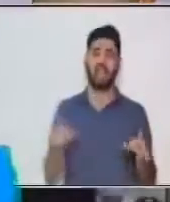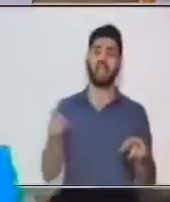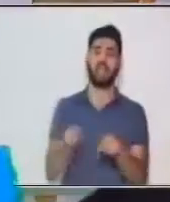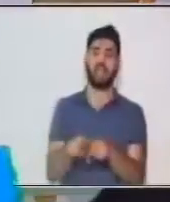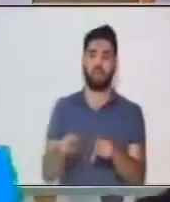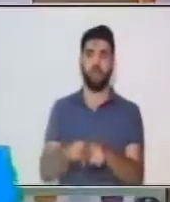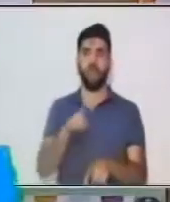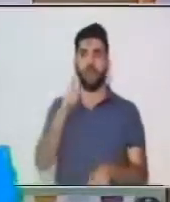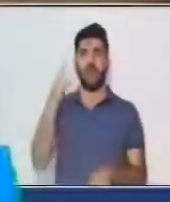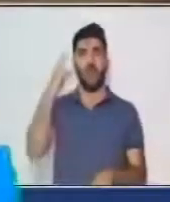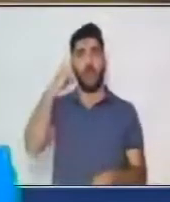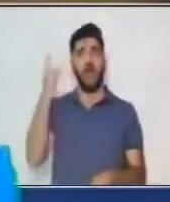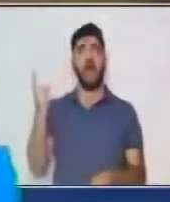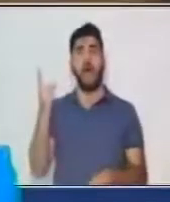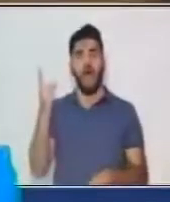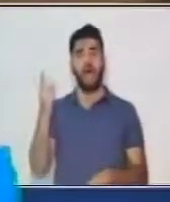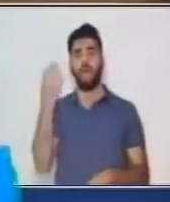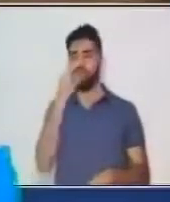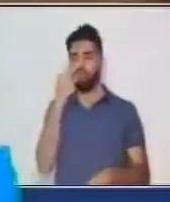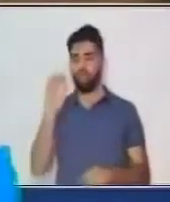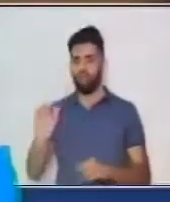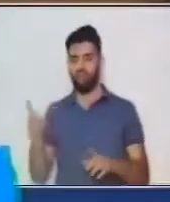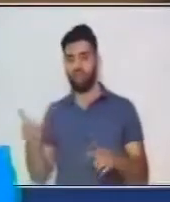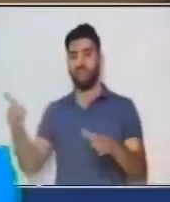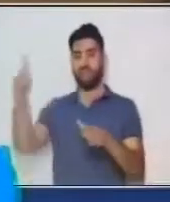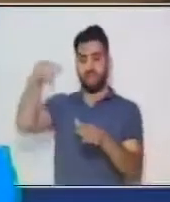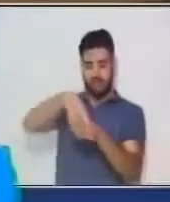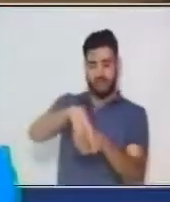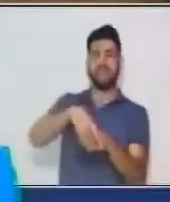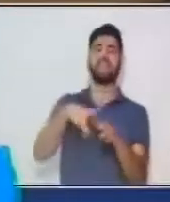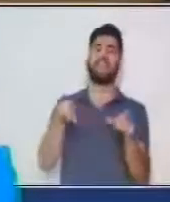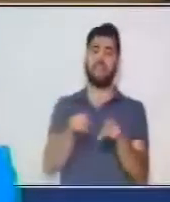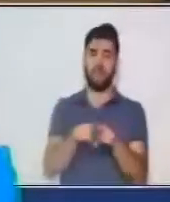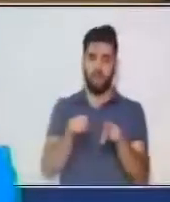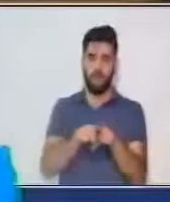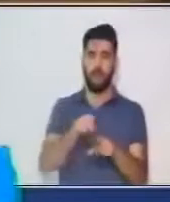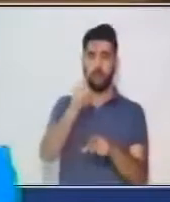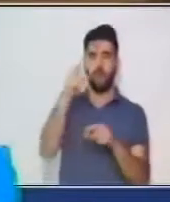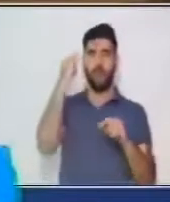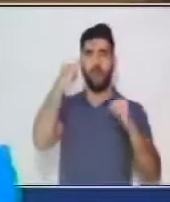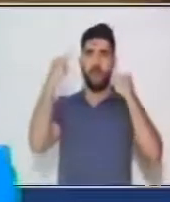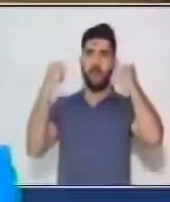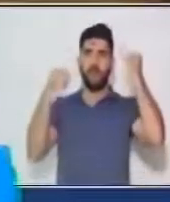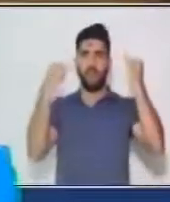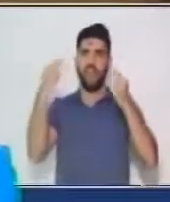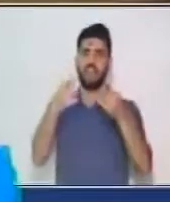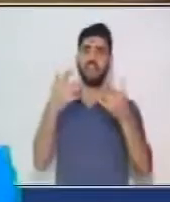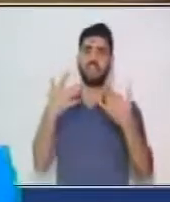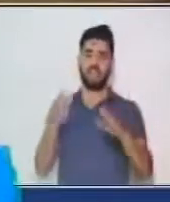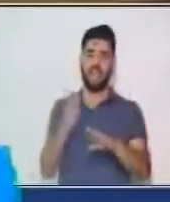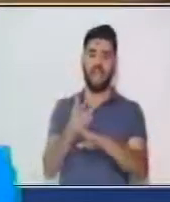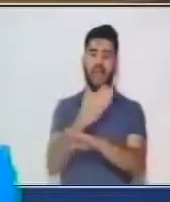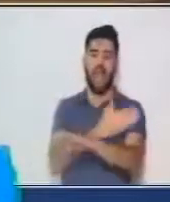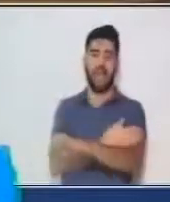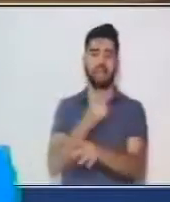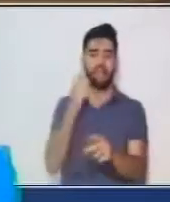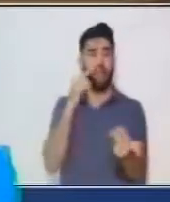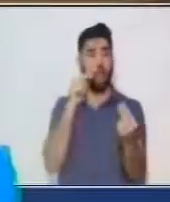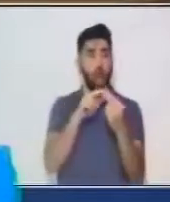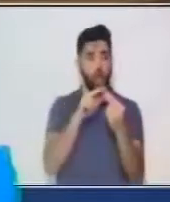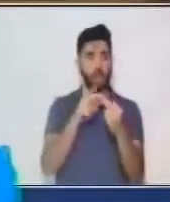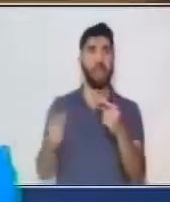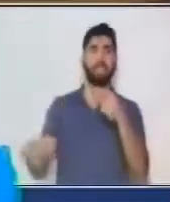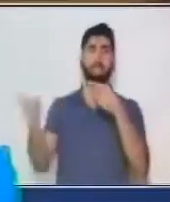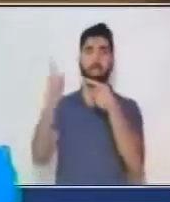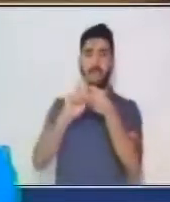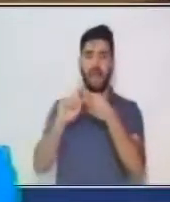haber alguna imagen previamente. Entonces, estas imágenes sensoriales son las que observas a través de los sentidos y tu cerebro las